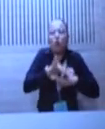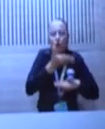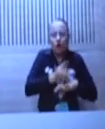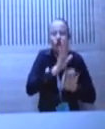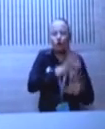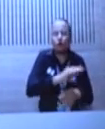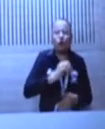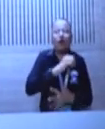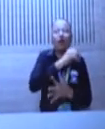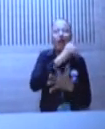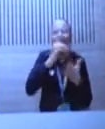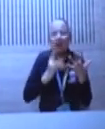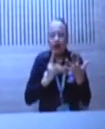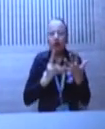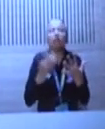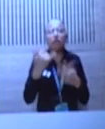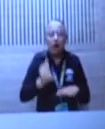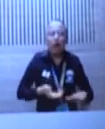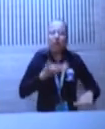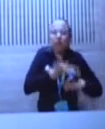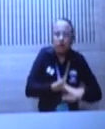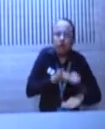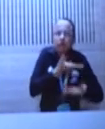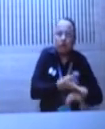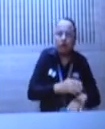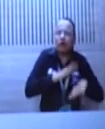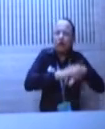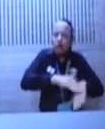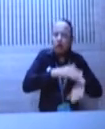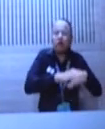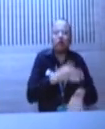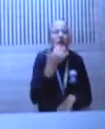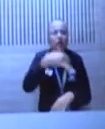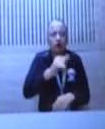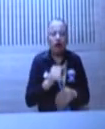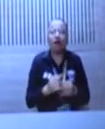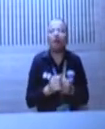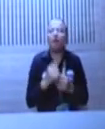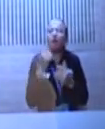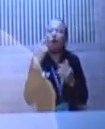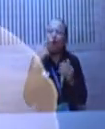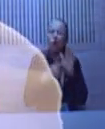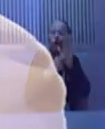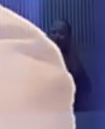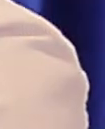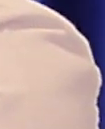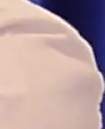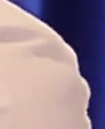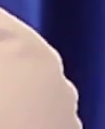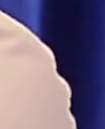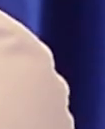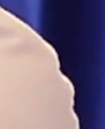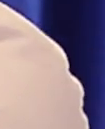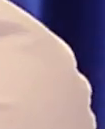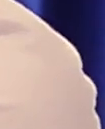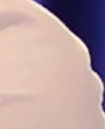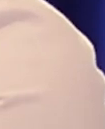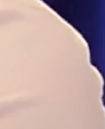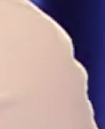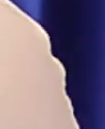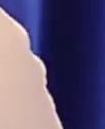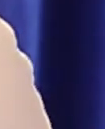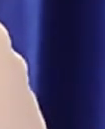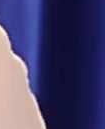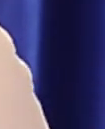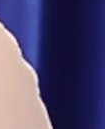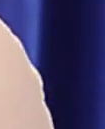ante el consejo el conjunto de incentivos e identificar las locaciones e ir a vender la ciudad en los festivales tenemos talento un programa de cine acreditado